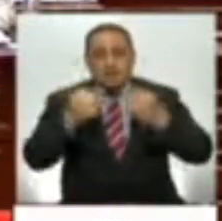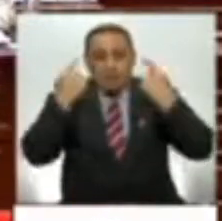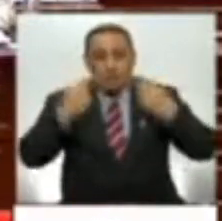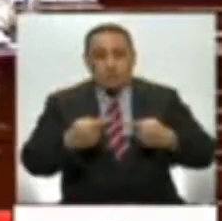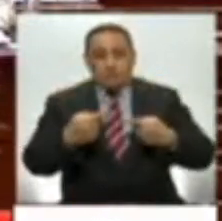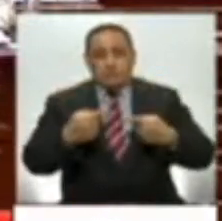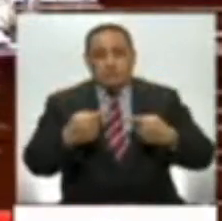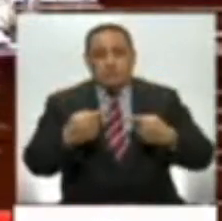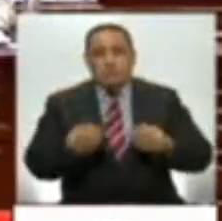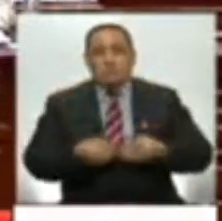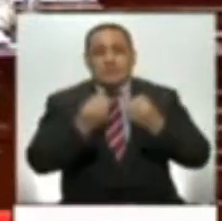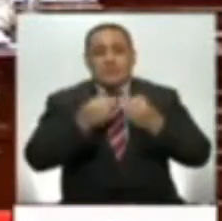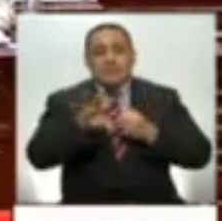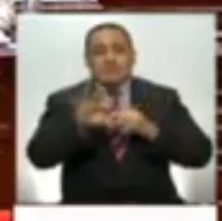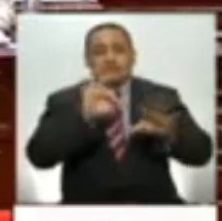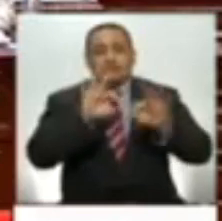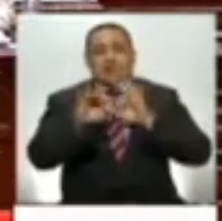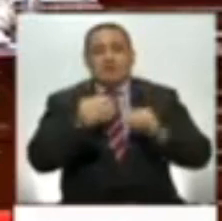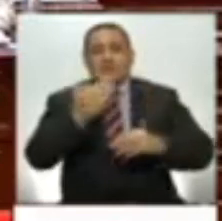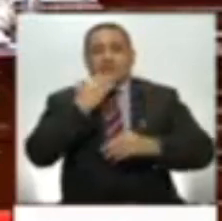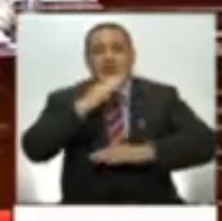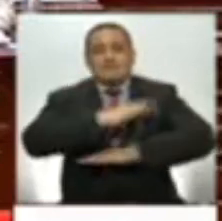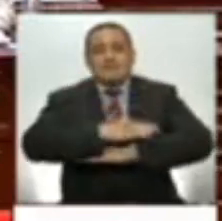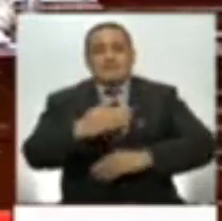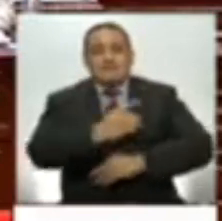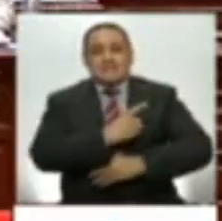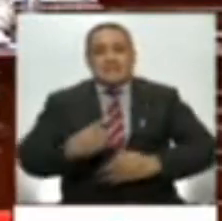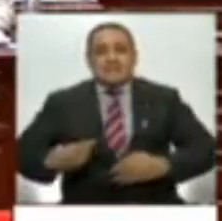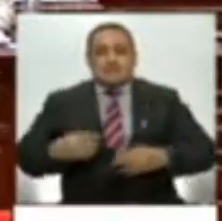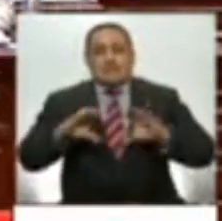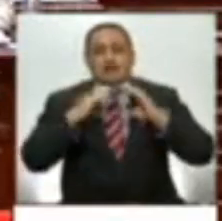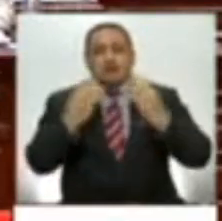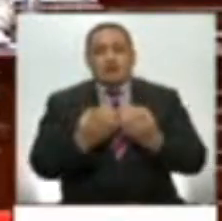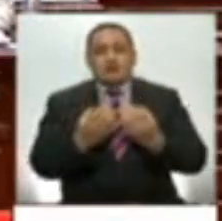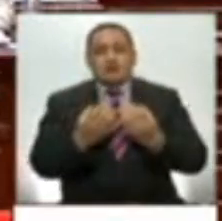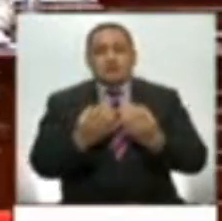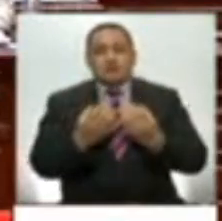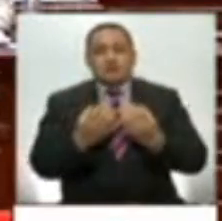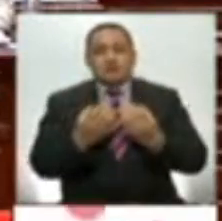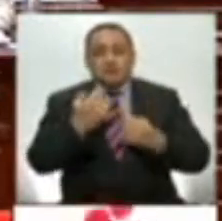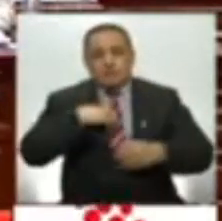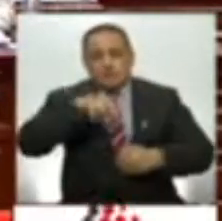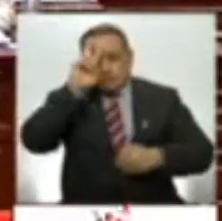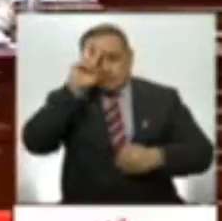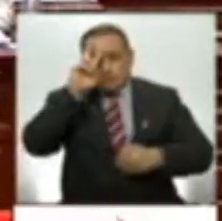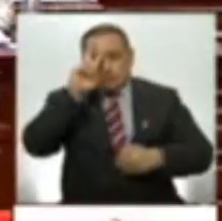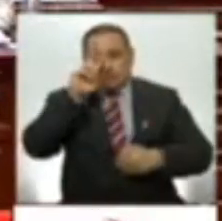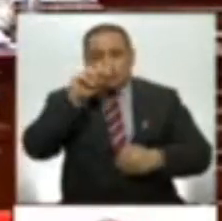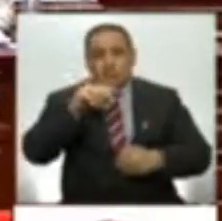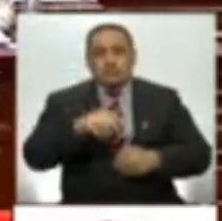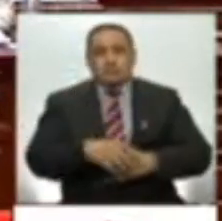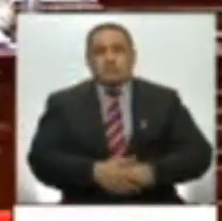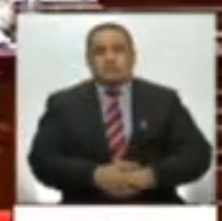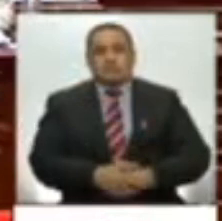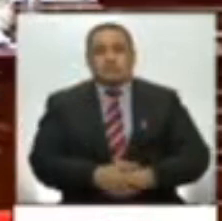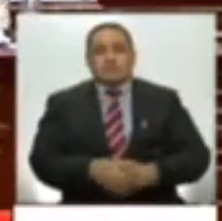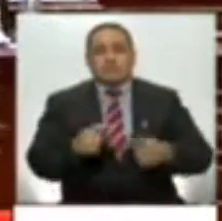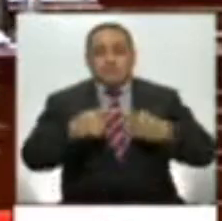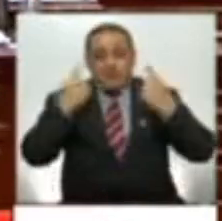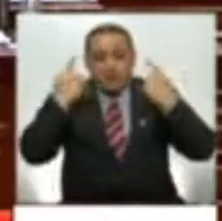finalidad de elegir a la mesa directiva del Congreso de la República